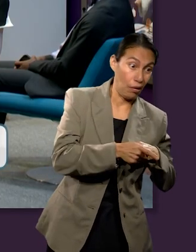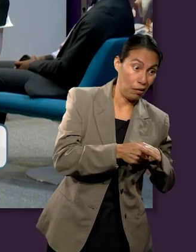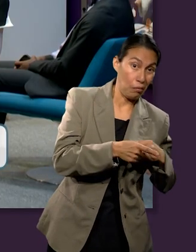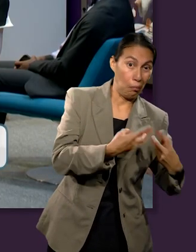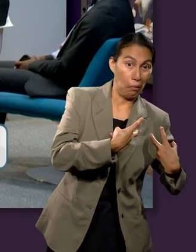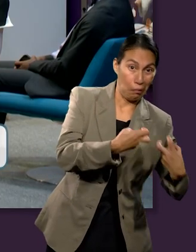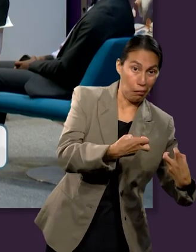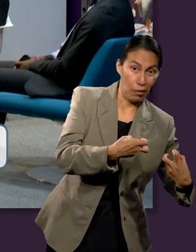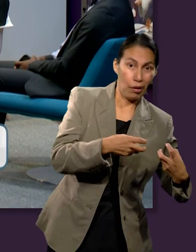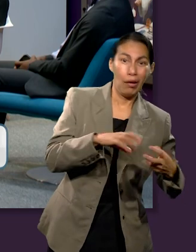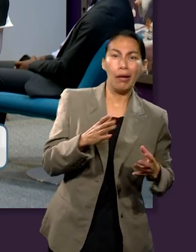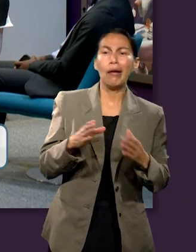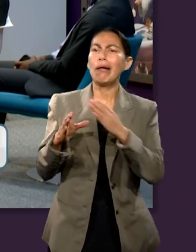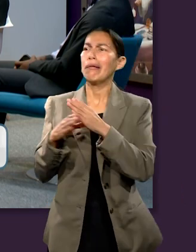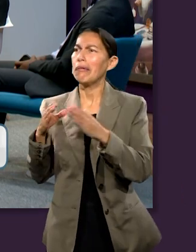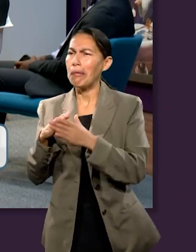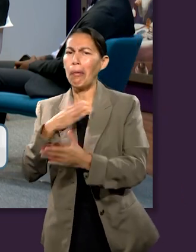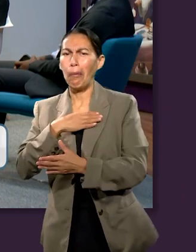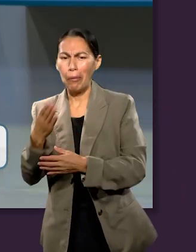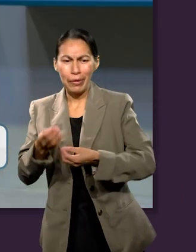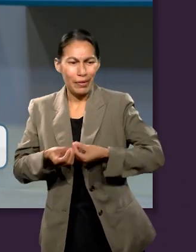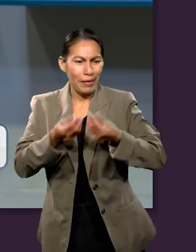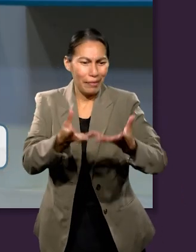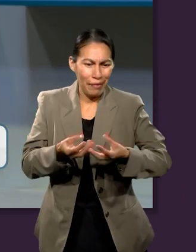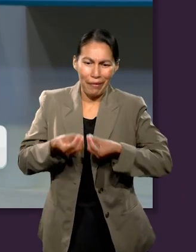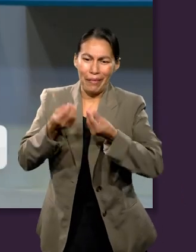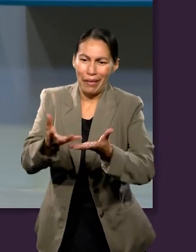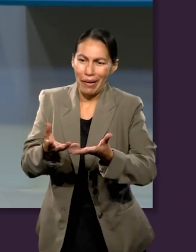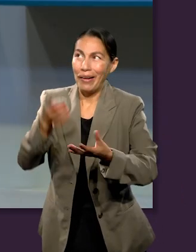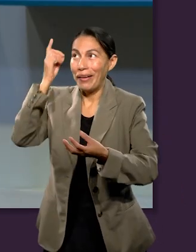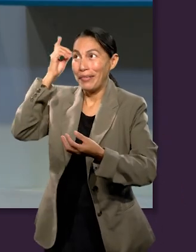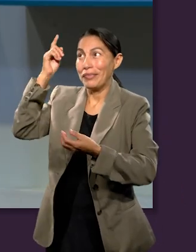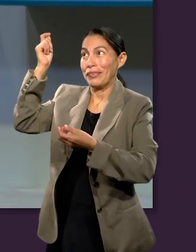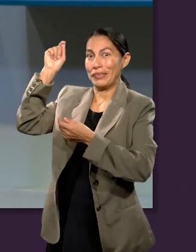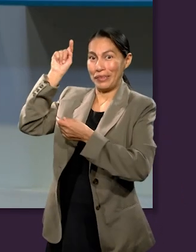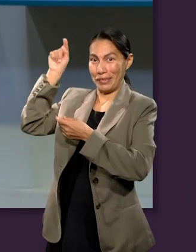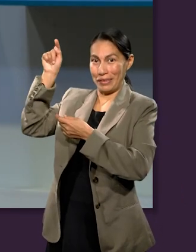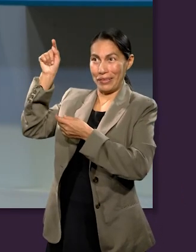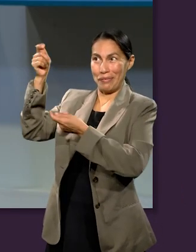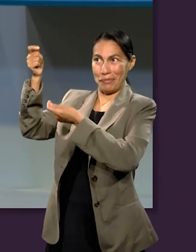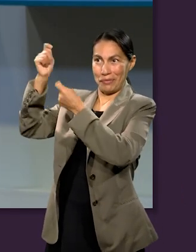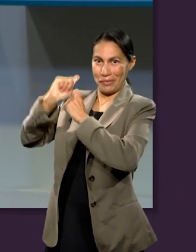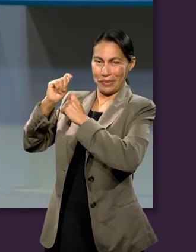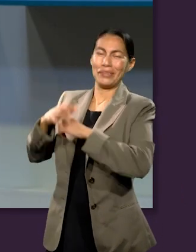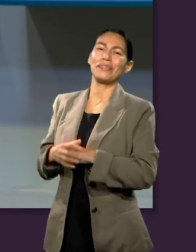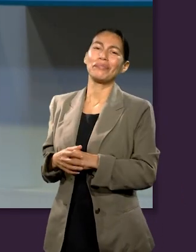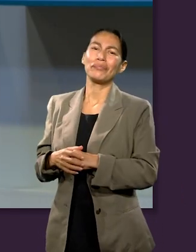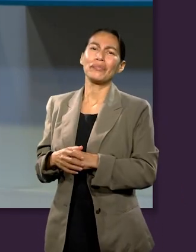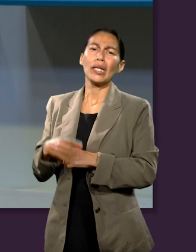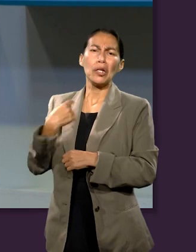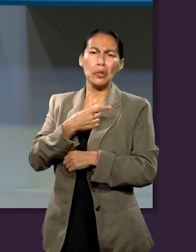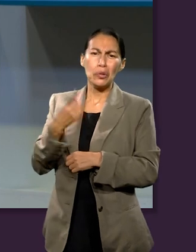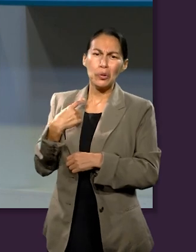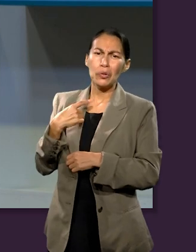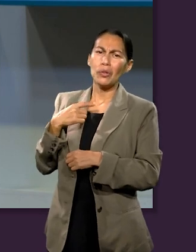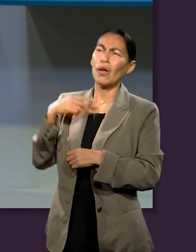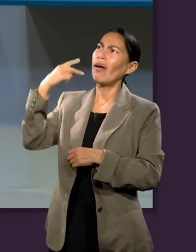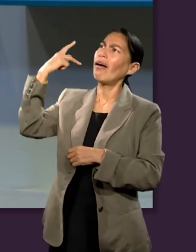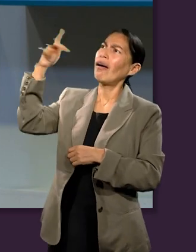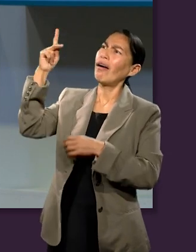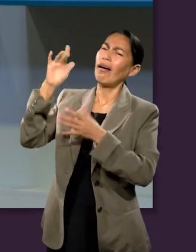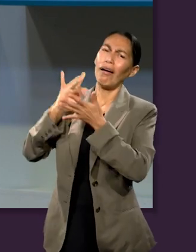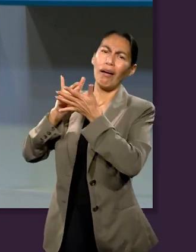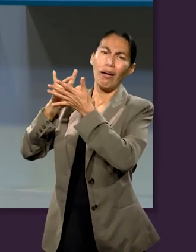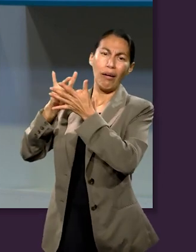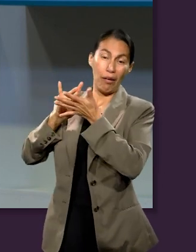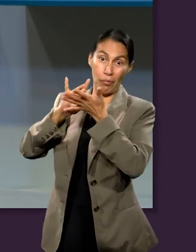de la riquezas los beneficios de la riqueza y también el privilegio que nos da el señor de ser parte de su reino